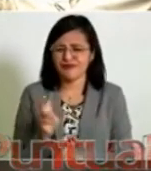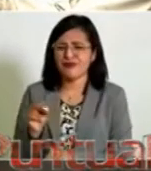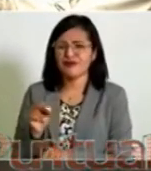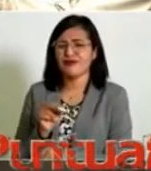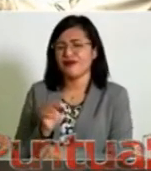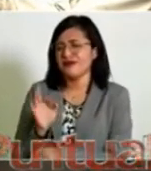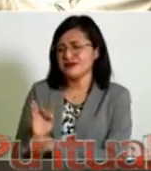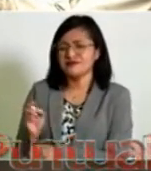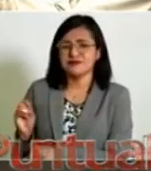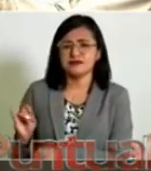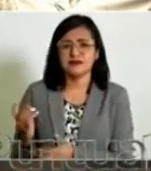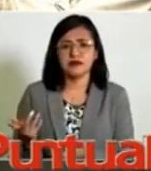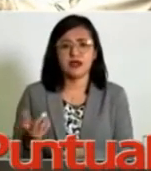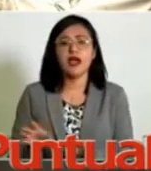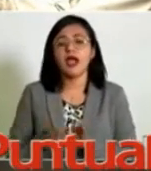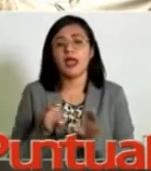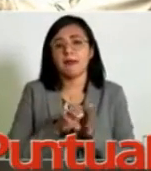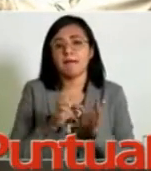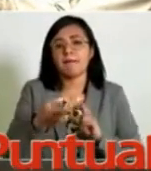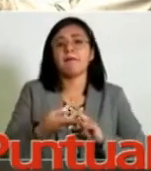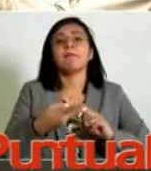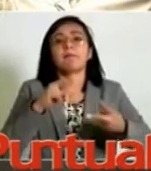hechos y hubieran sido al revés